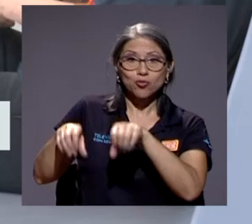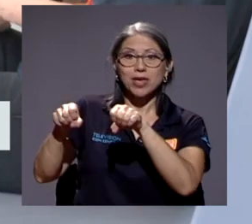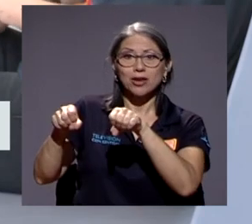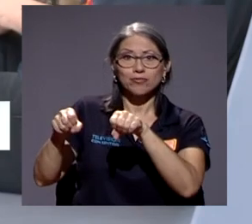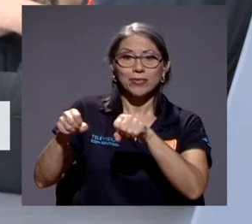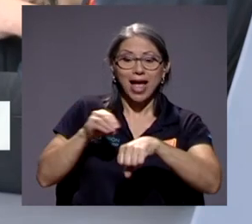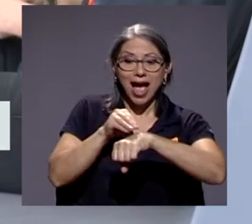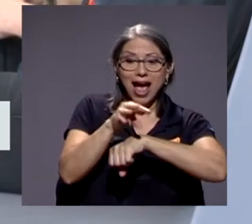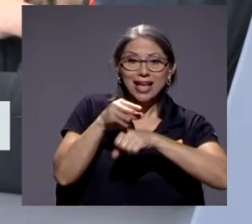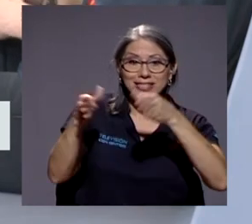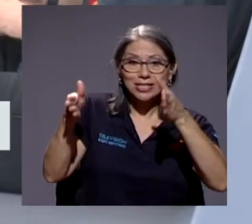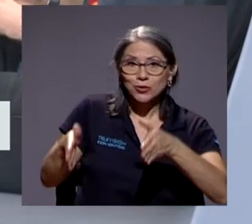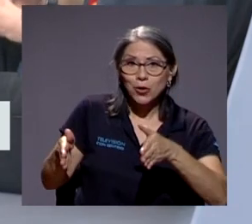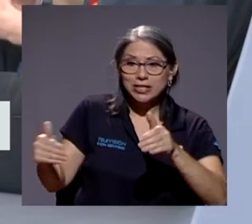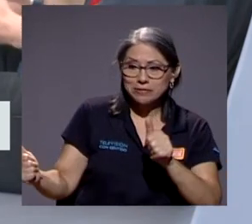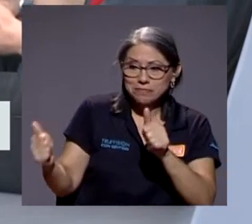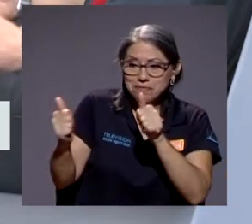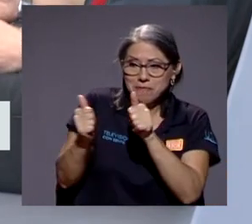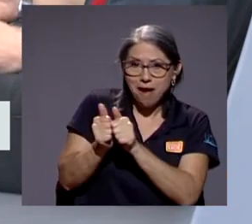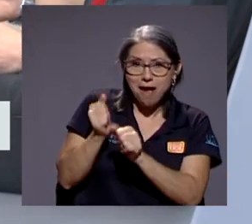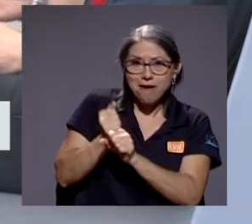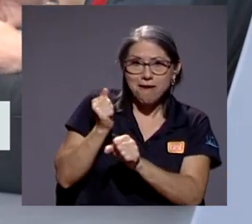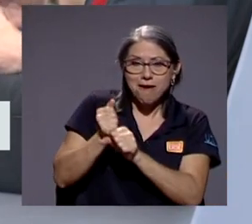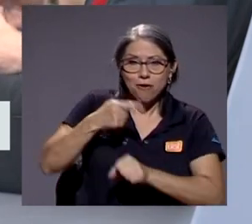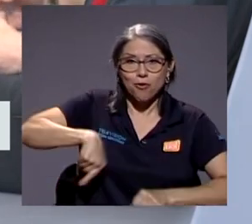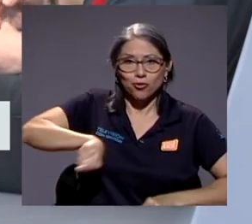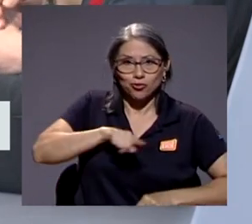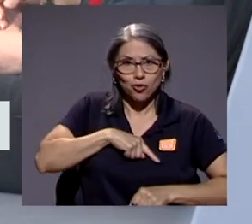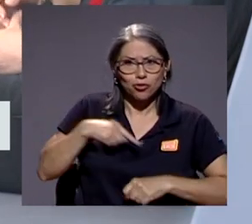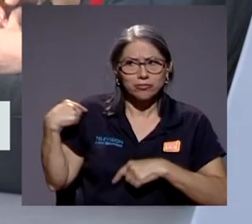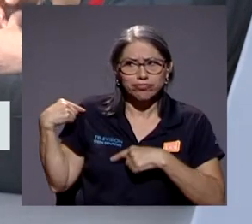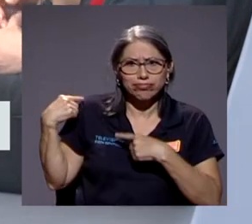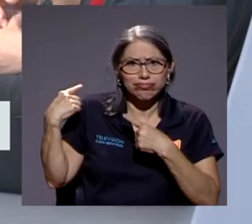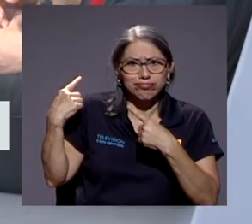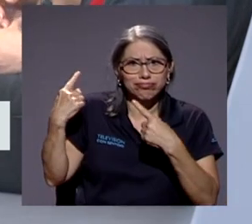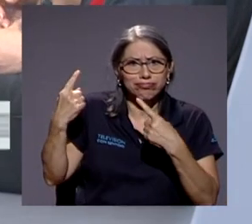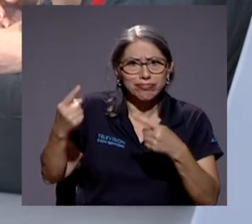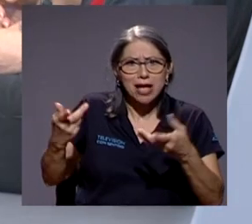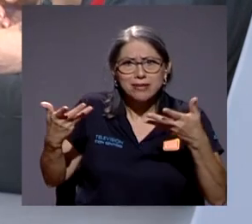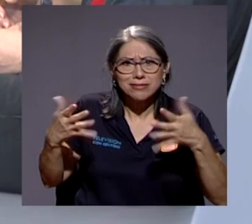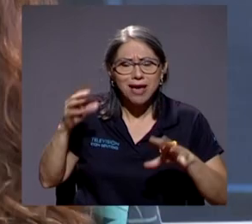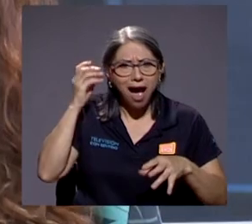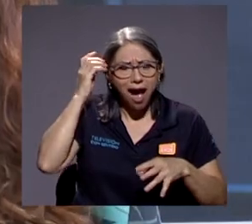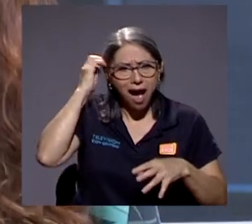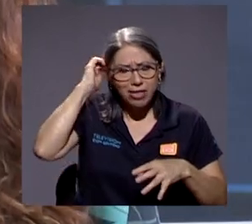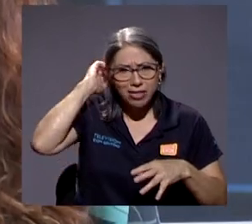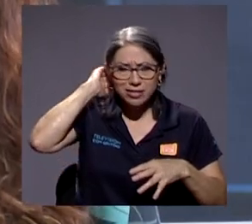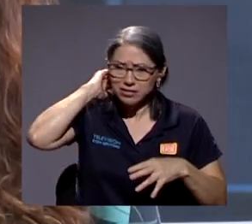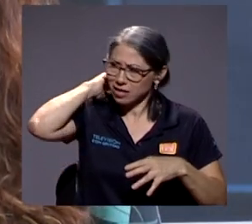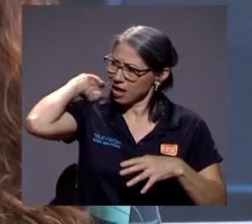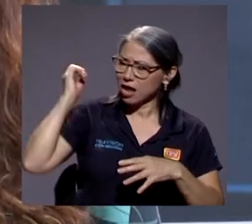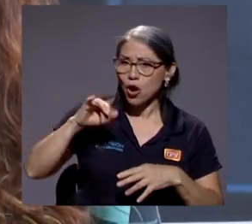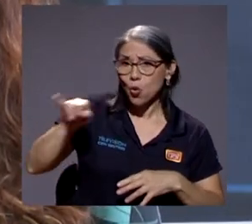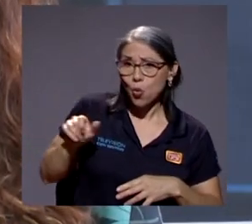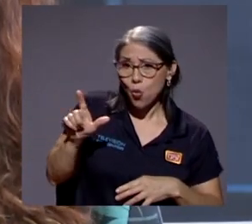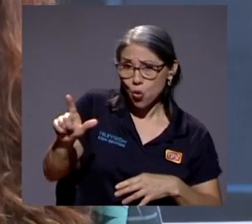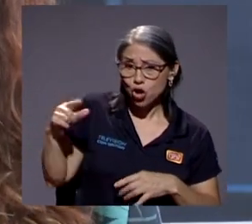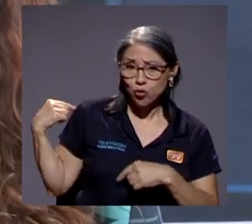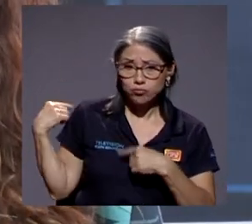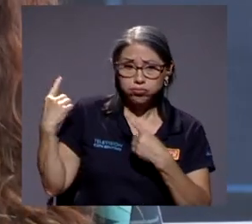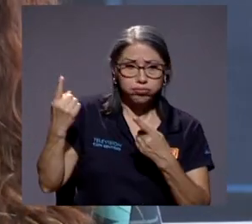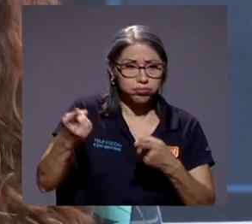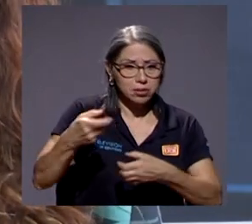asesores verdad con nosotros de forma permanente ya llevamos prácticamente desde julio estamos trabajando en este proyecto de ley